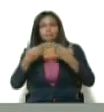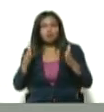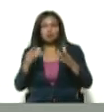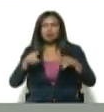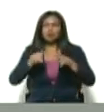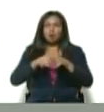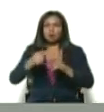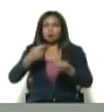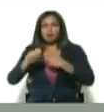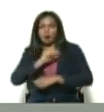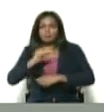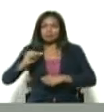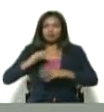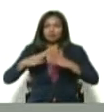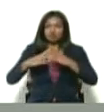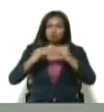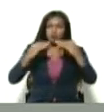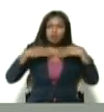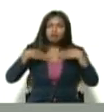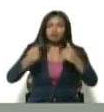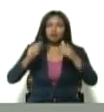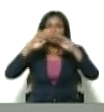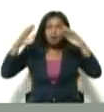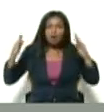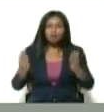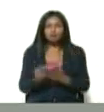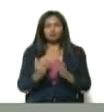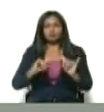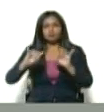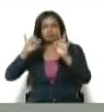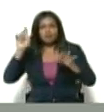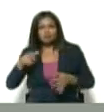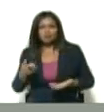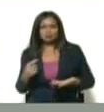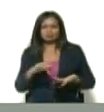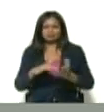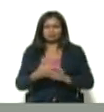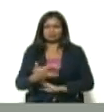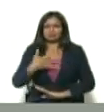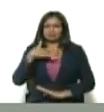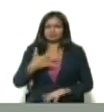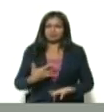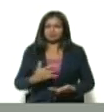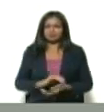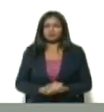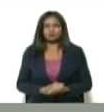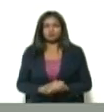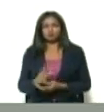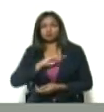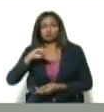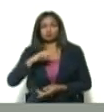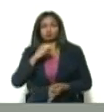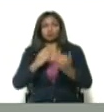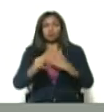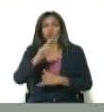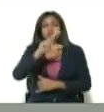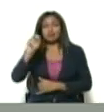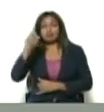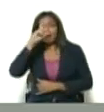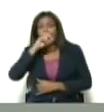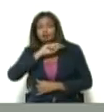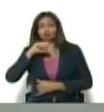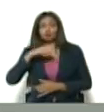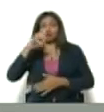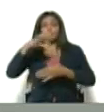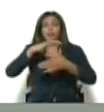mercancía, privatizaron la salud en todo el mundo con el neoliberalismo. En los últimos 30 años el Fondo Monetario Internacional